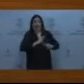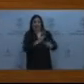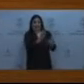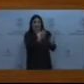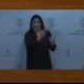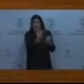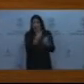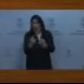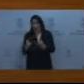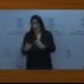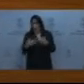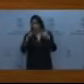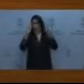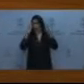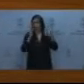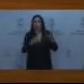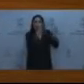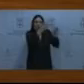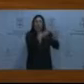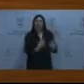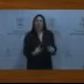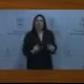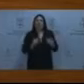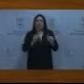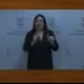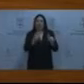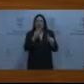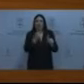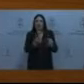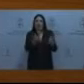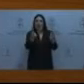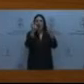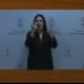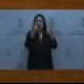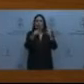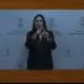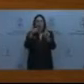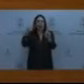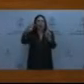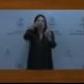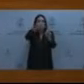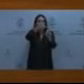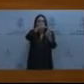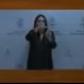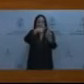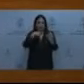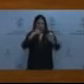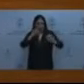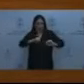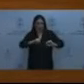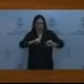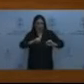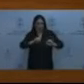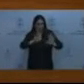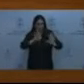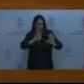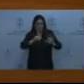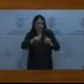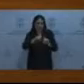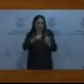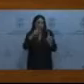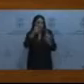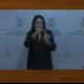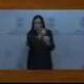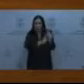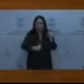empieza diciendo que los alumnos son el centro, y es verdad, yo lo suscribo. Los alumnos son el eje y el centro de la acción educativa, han